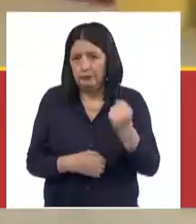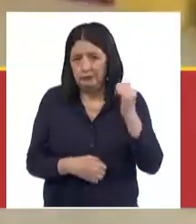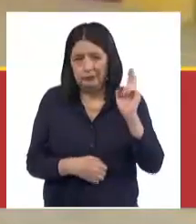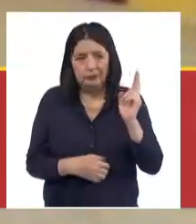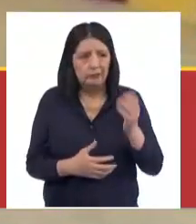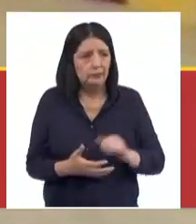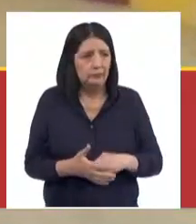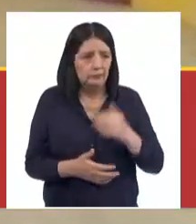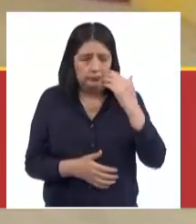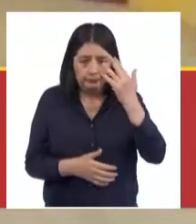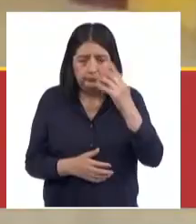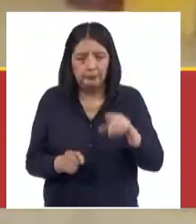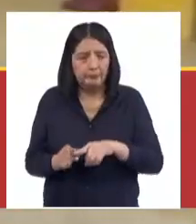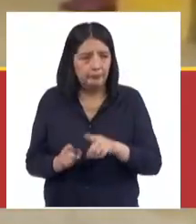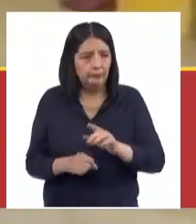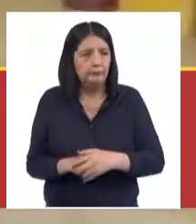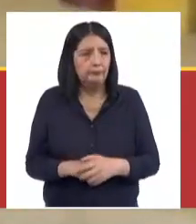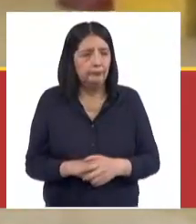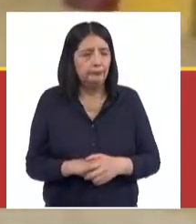Fuerza. Saludar ahora también